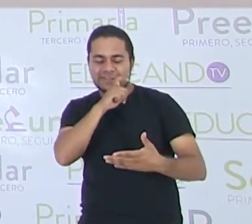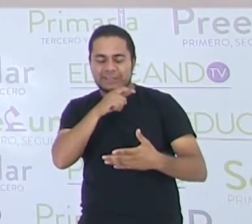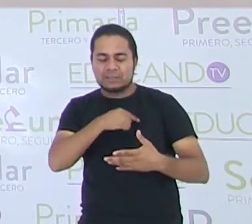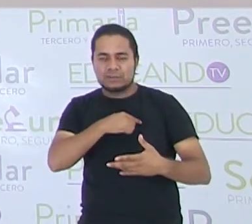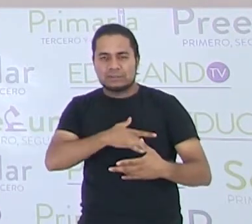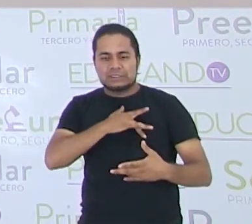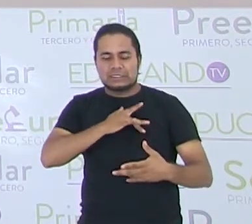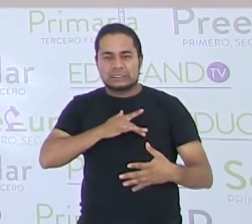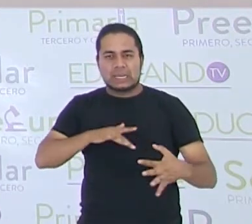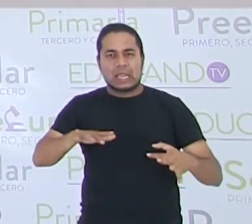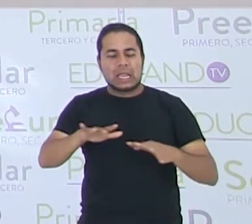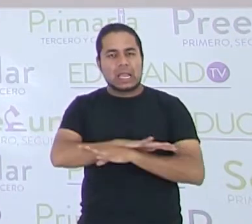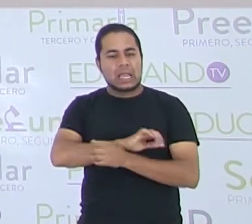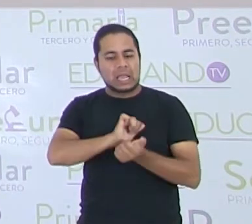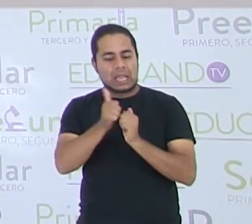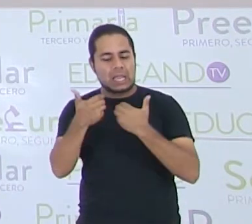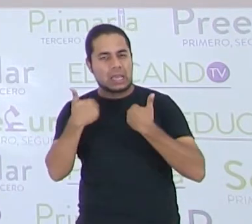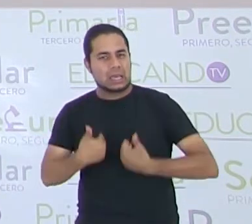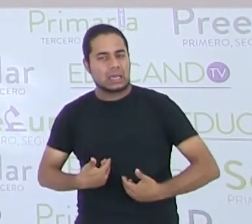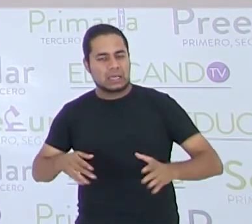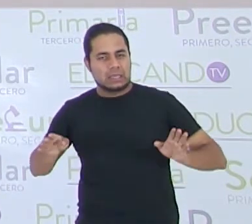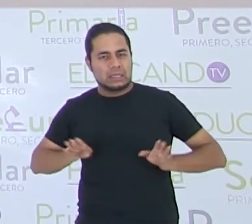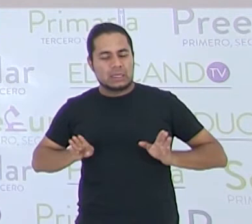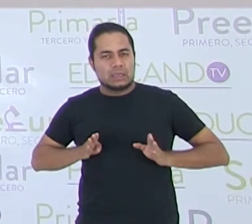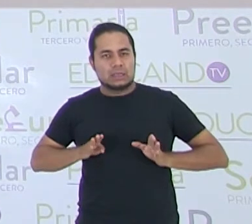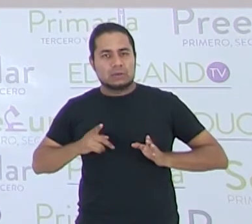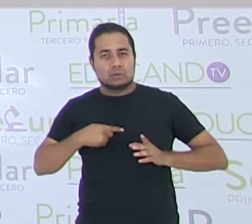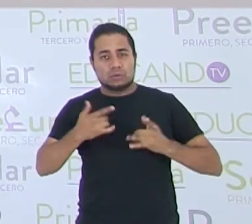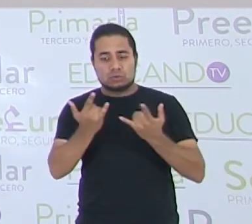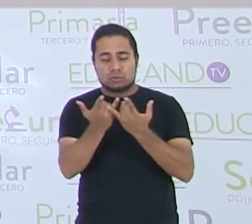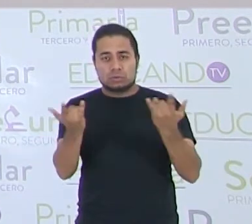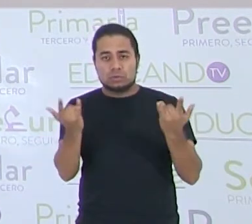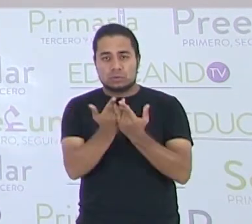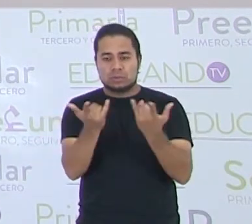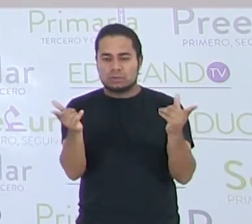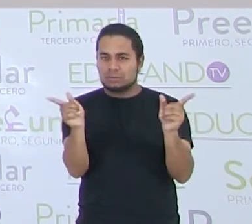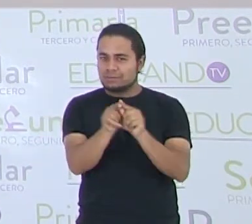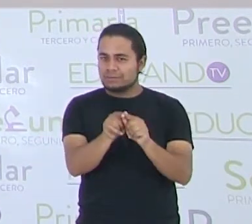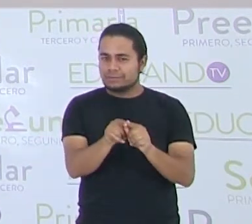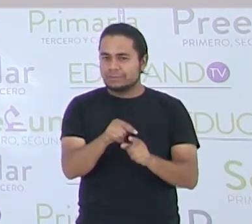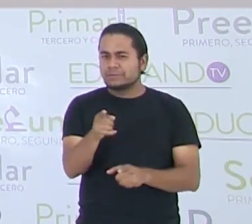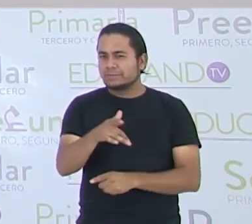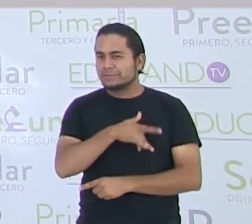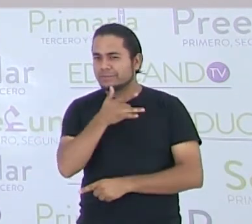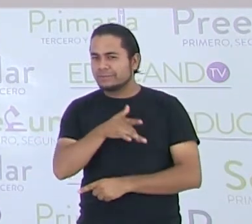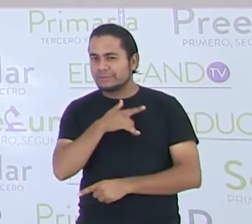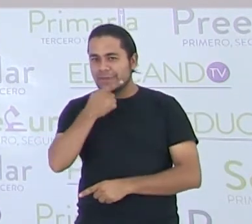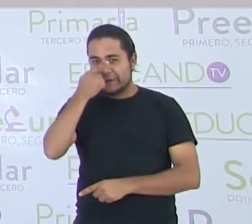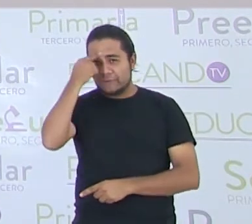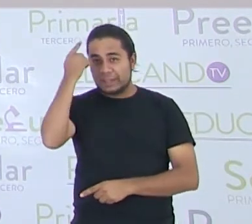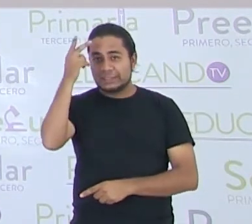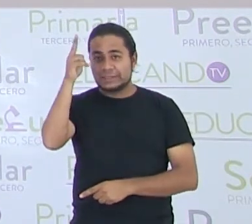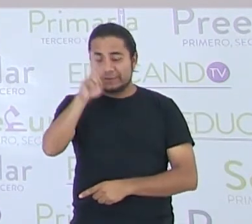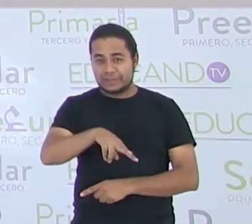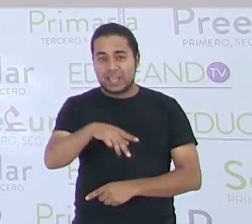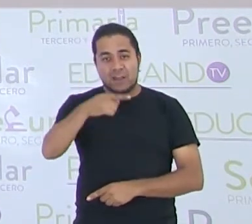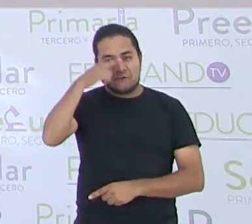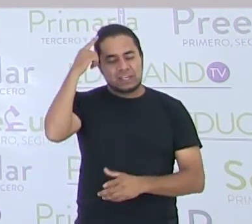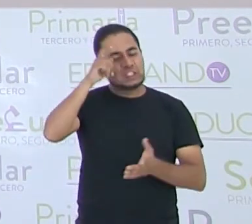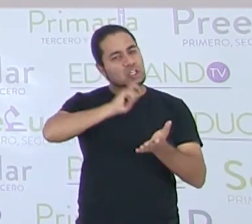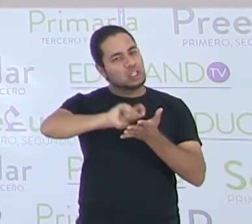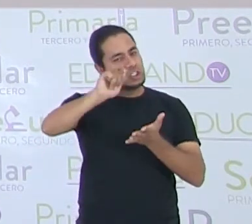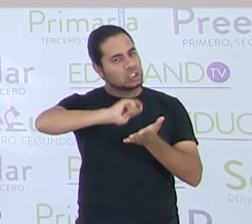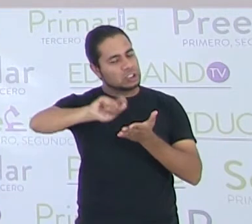su actitud. Ya terminé mi historia, ¿qué les parece? ¿Verdad que es muy fácil? Es muy fácil